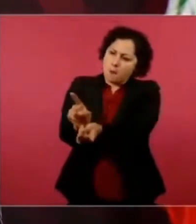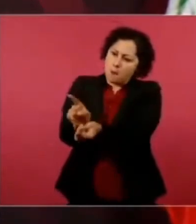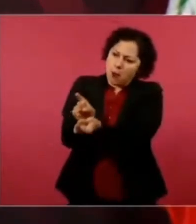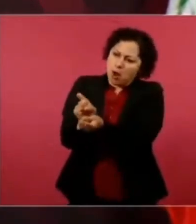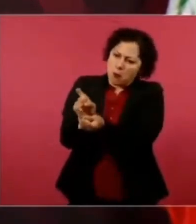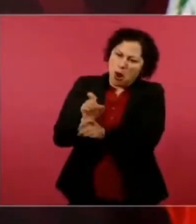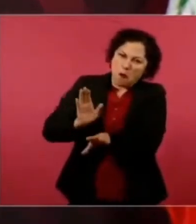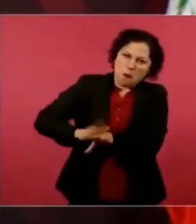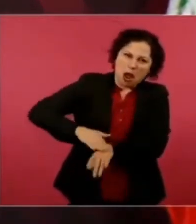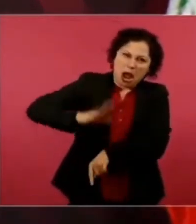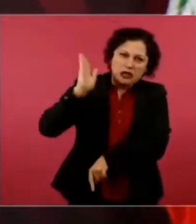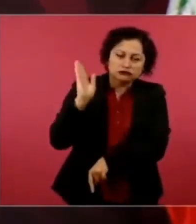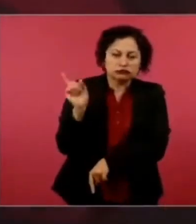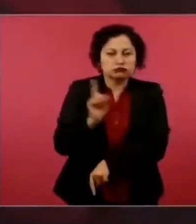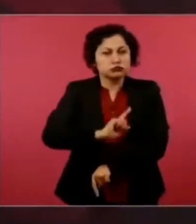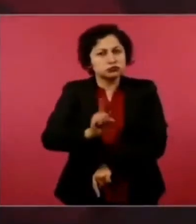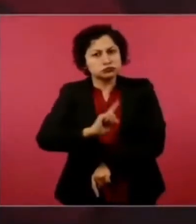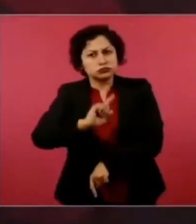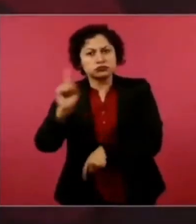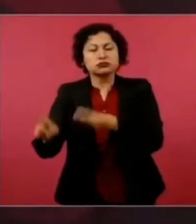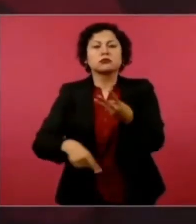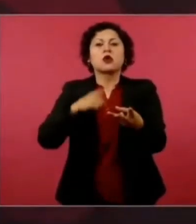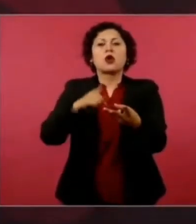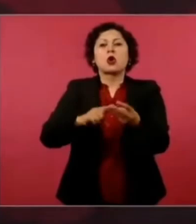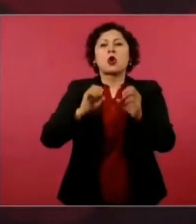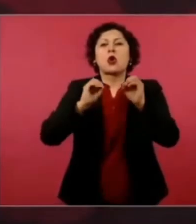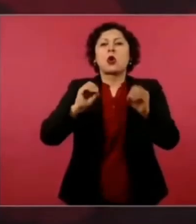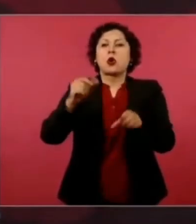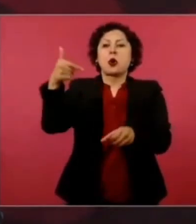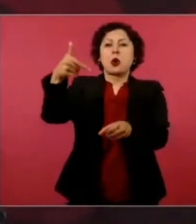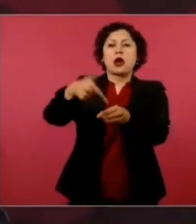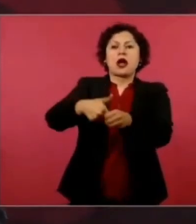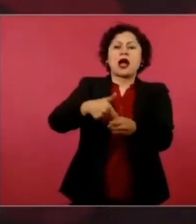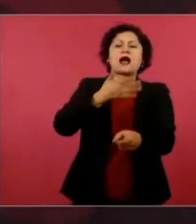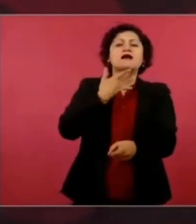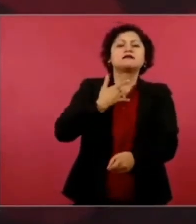porque era mucho. Yo me acuerdo de don